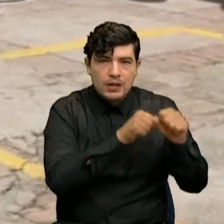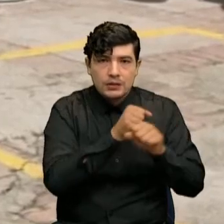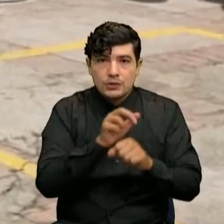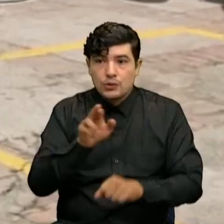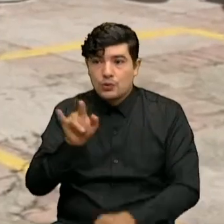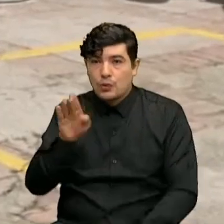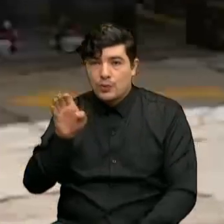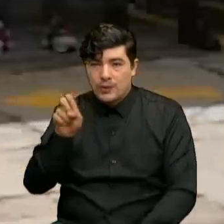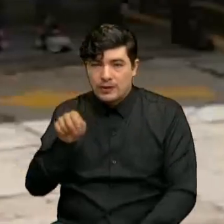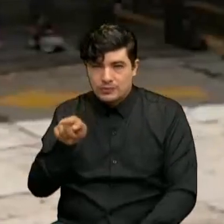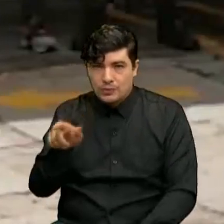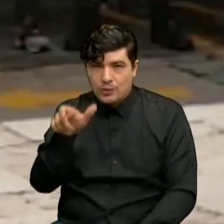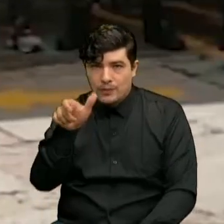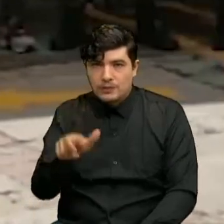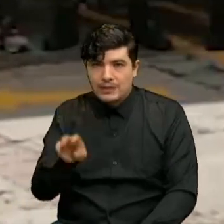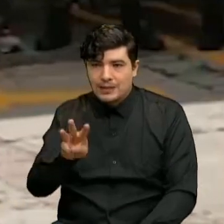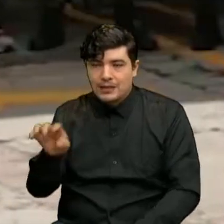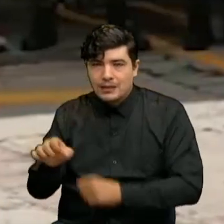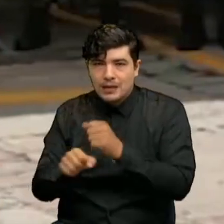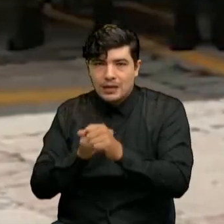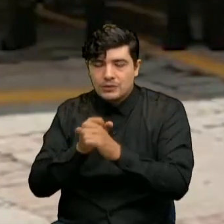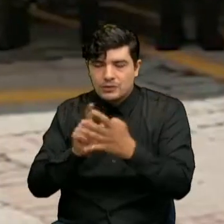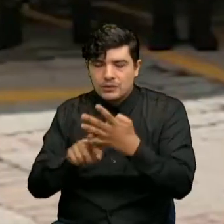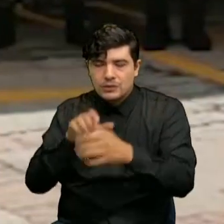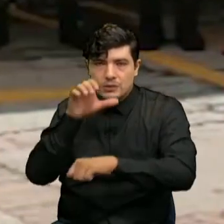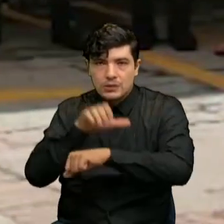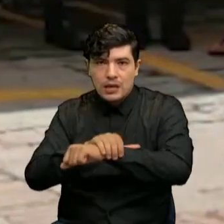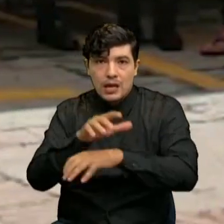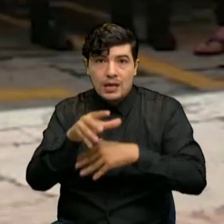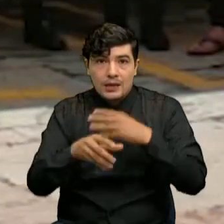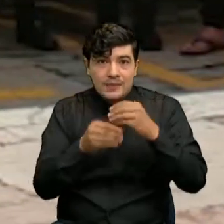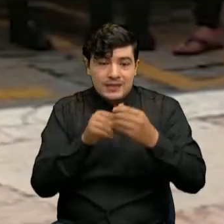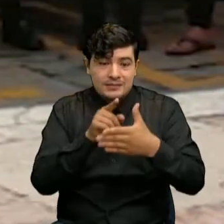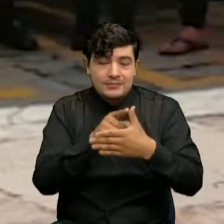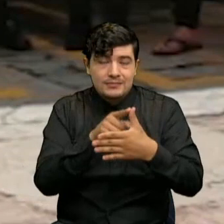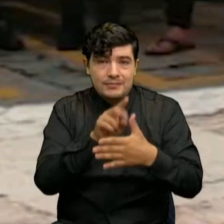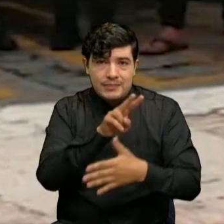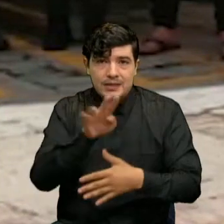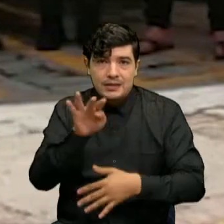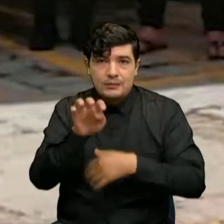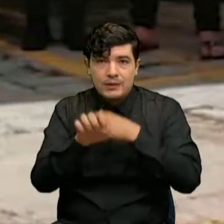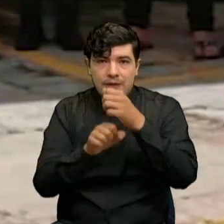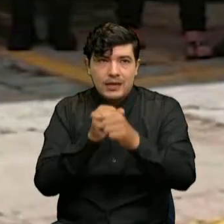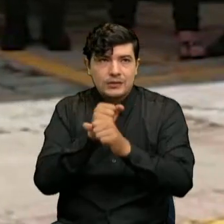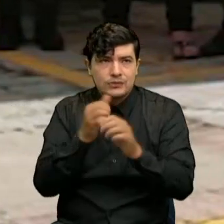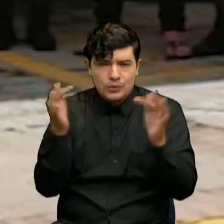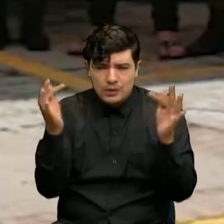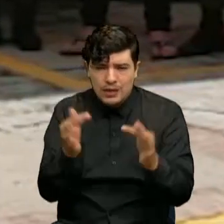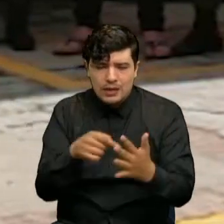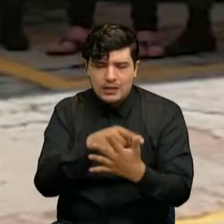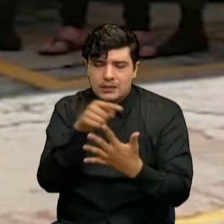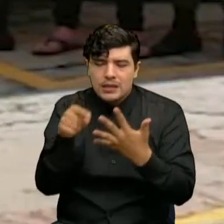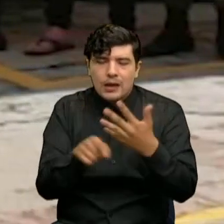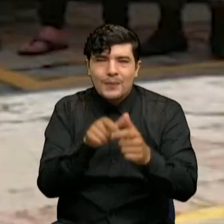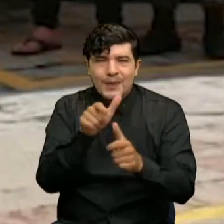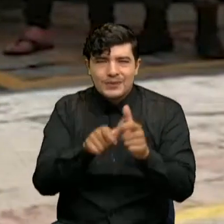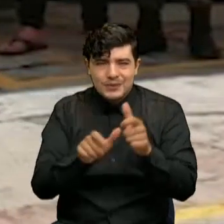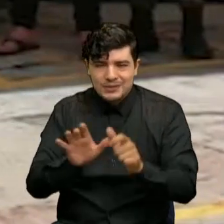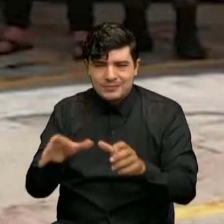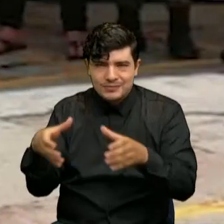de 33 años y fernet camilo rodríguez de 29 años de edad todos ellos hacían parte del grupo delincuencial